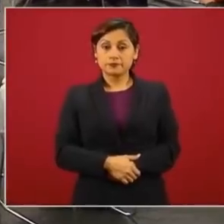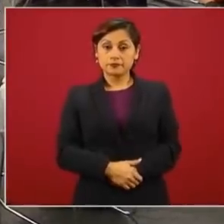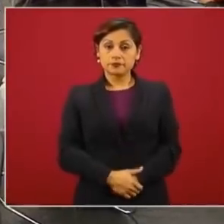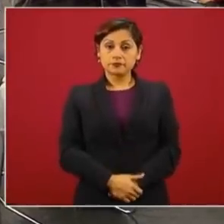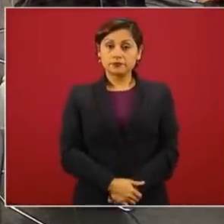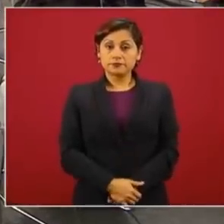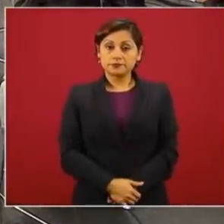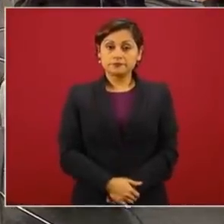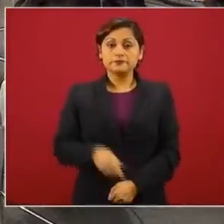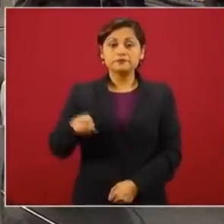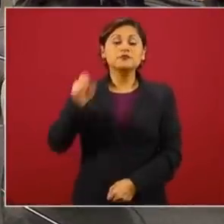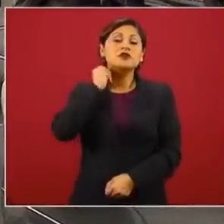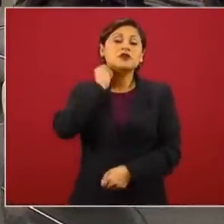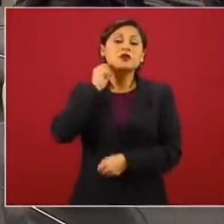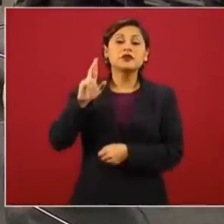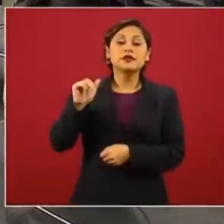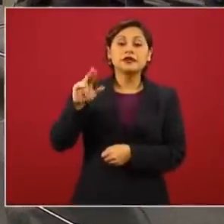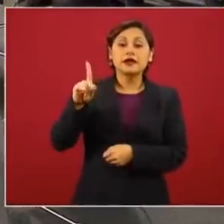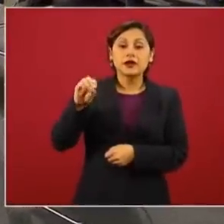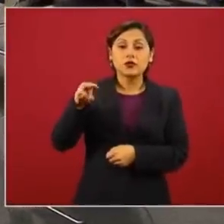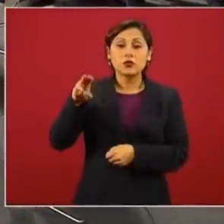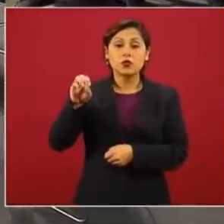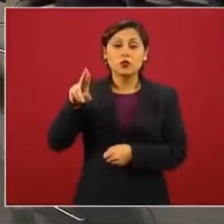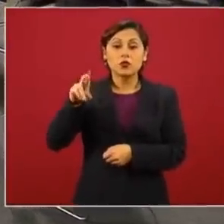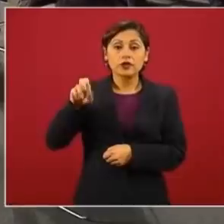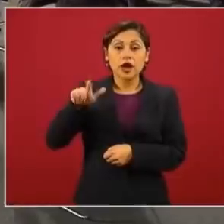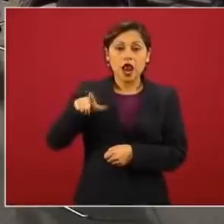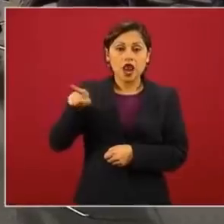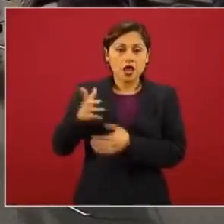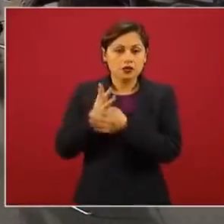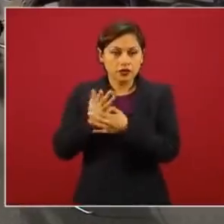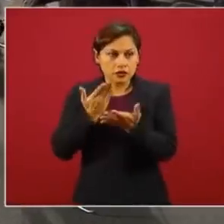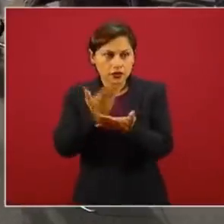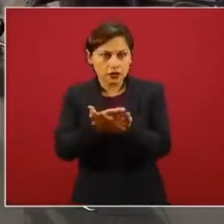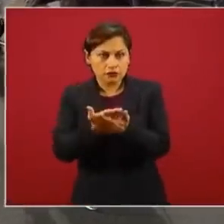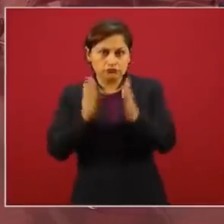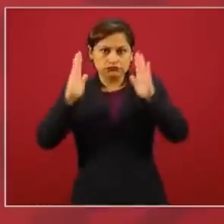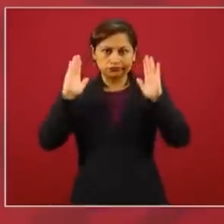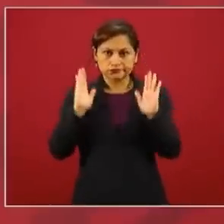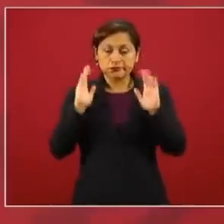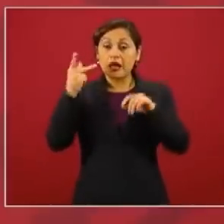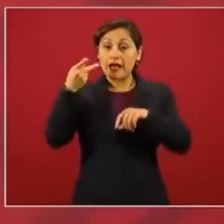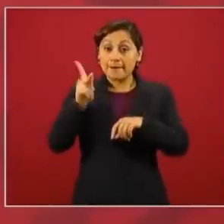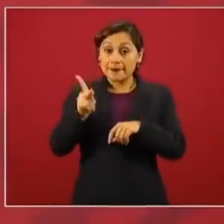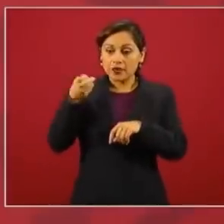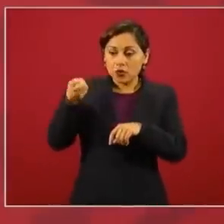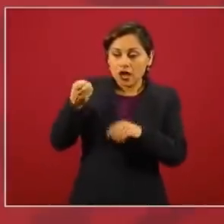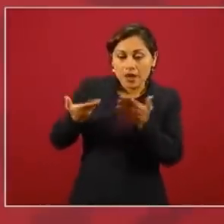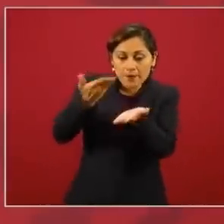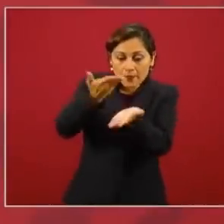el senador Ricardo Monreal, pero si ayuda a reducir los gastos,